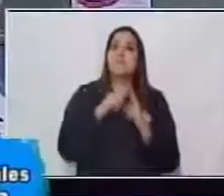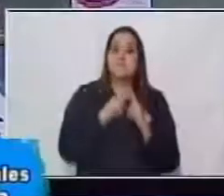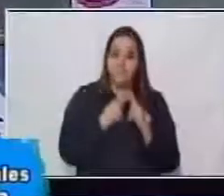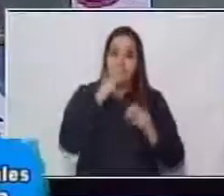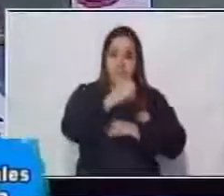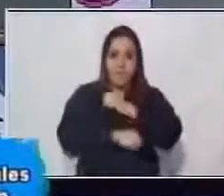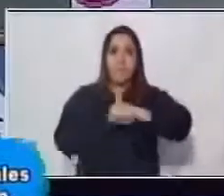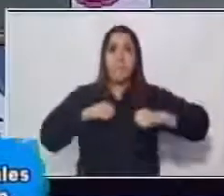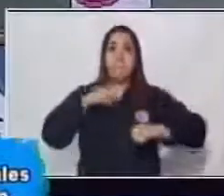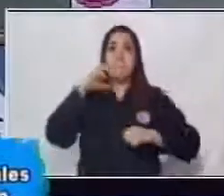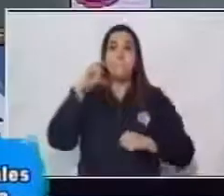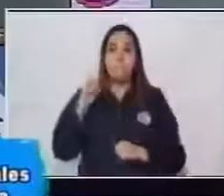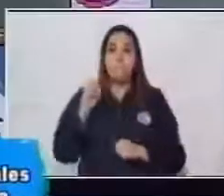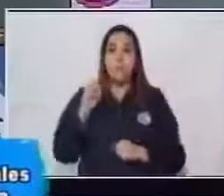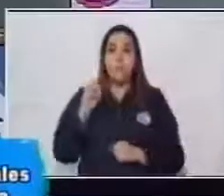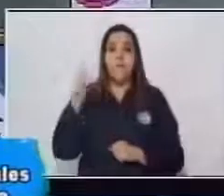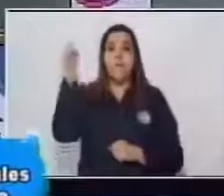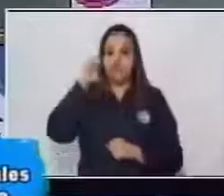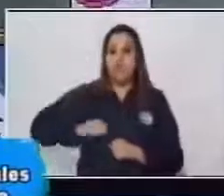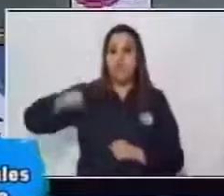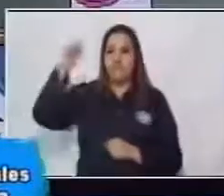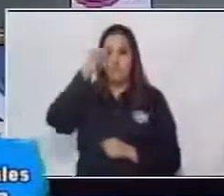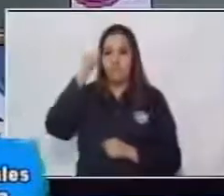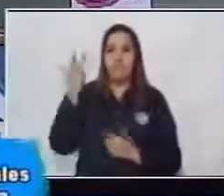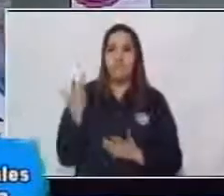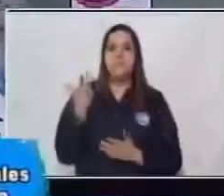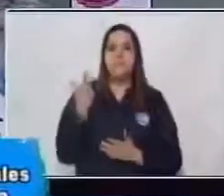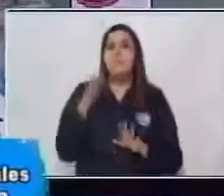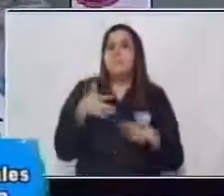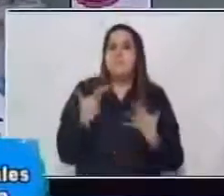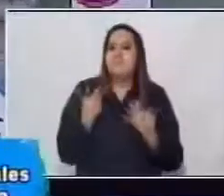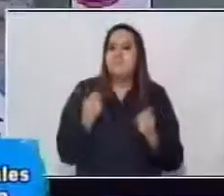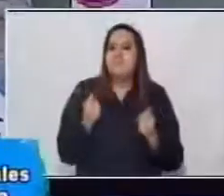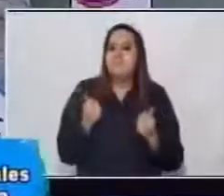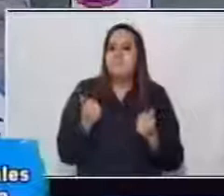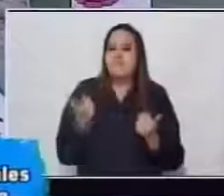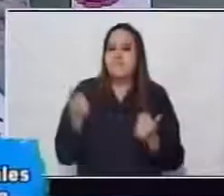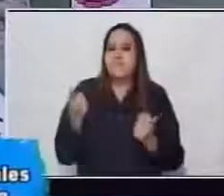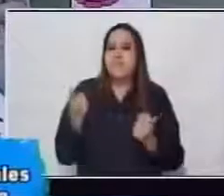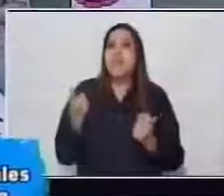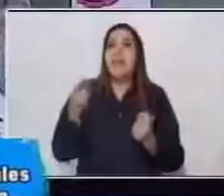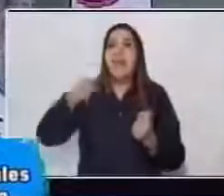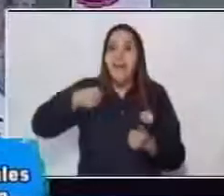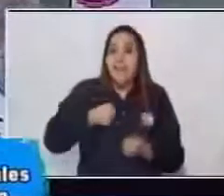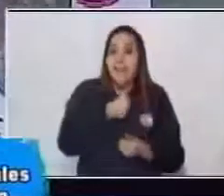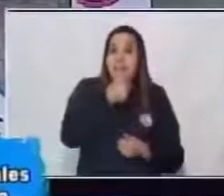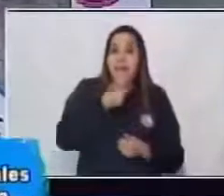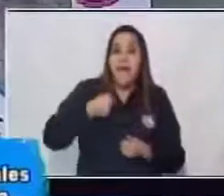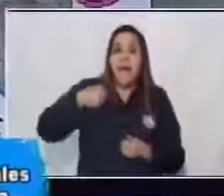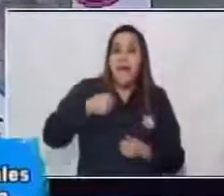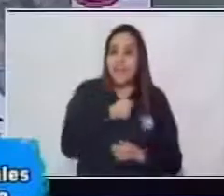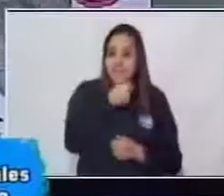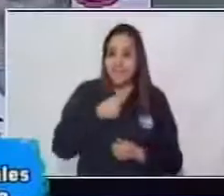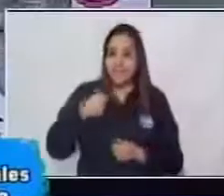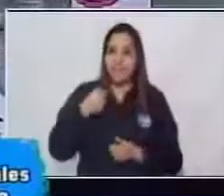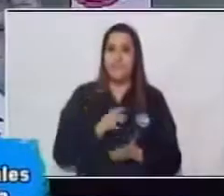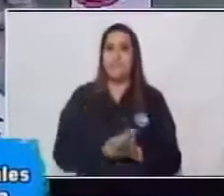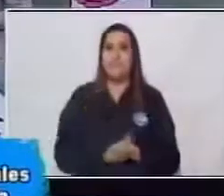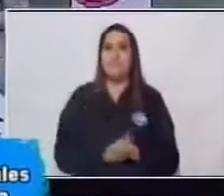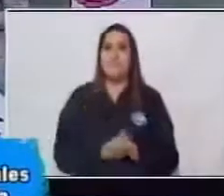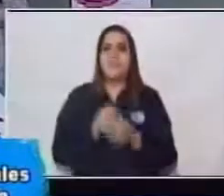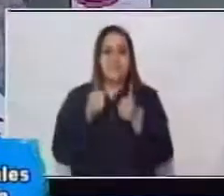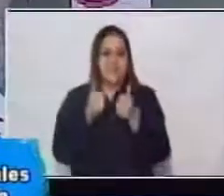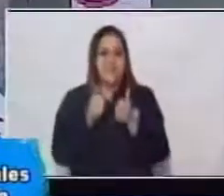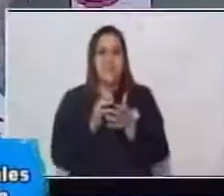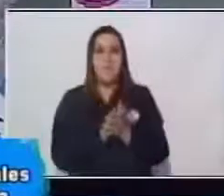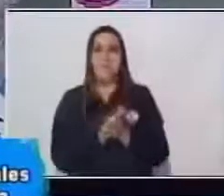fo, muy bien. Empieza con fo. ¿Y qué tenemos que hacer en fo? Cantar, la la la la la. Muy